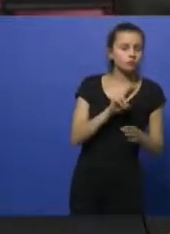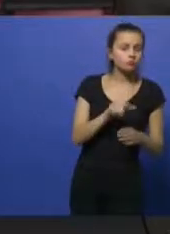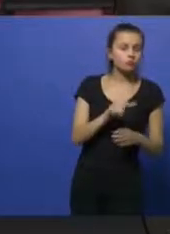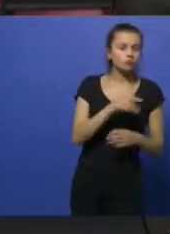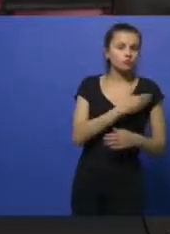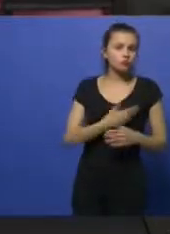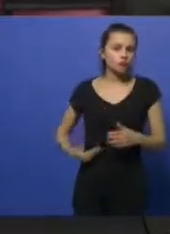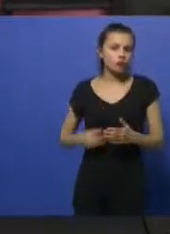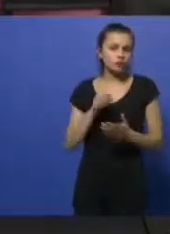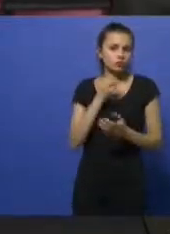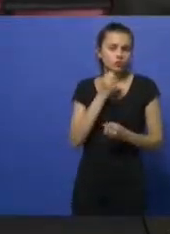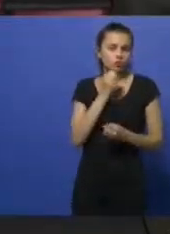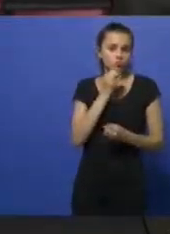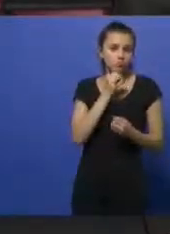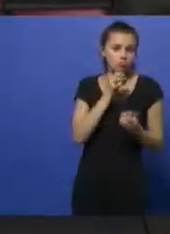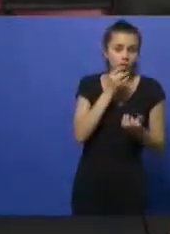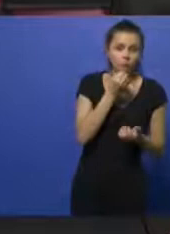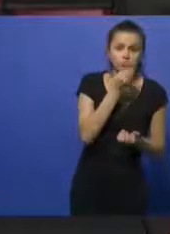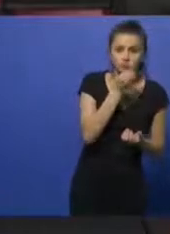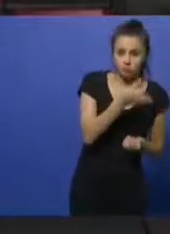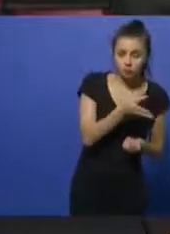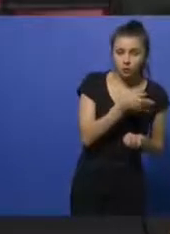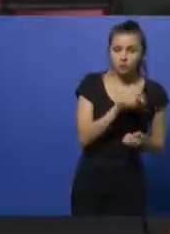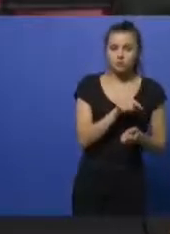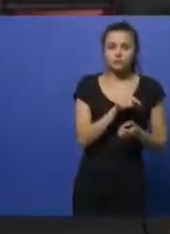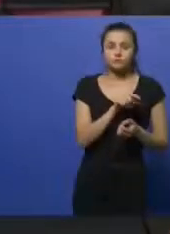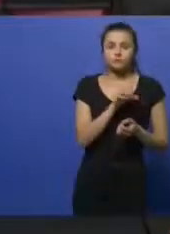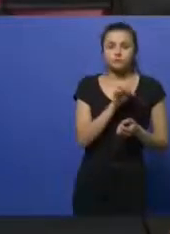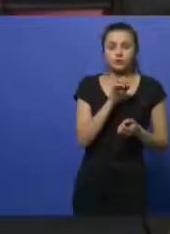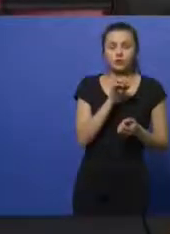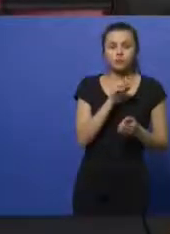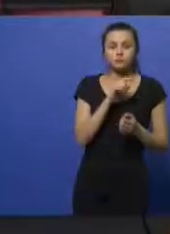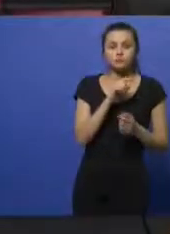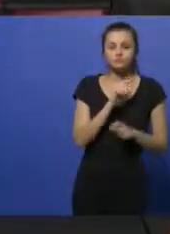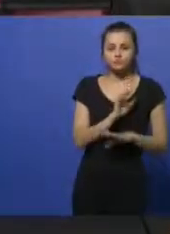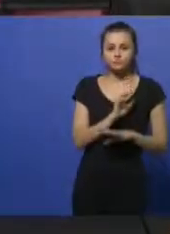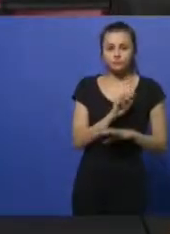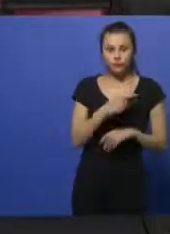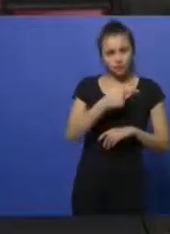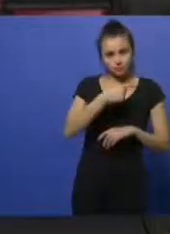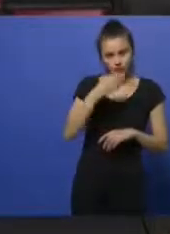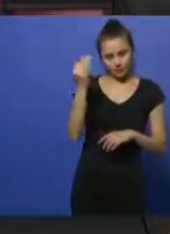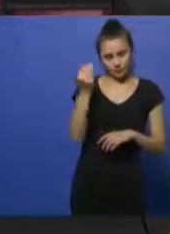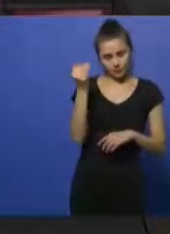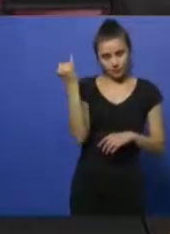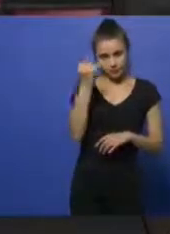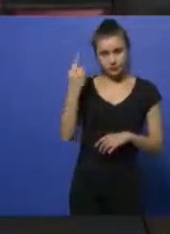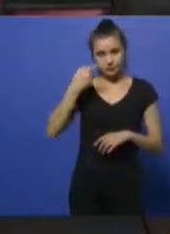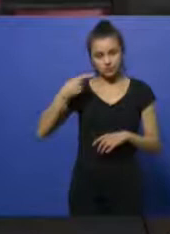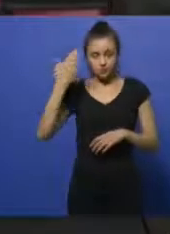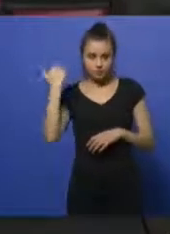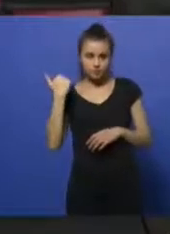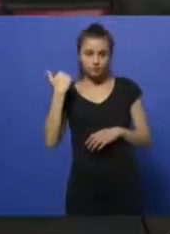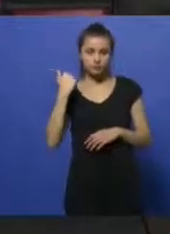Maldonado. El compañero radicó la denuncia y el mismo día, jueves de la semana pasada, nosotros, por esto que